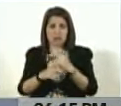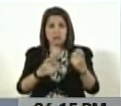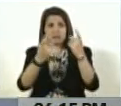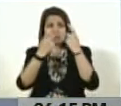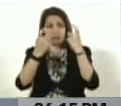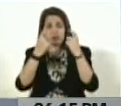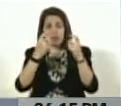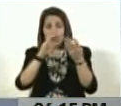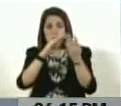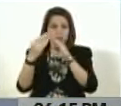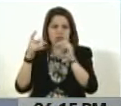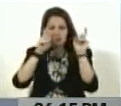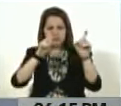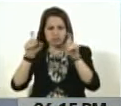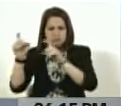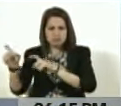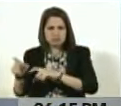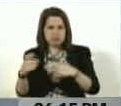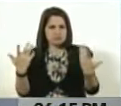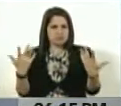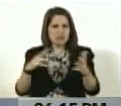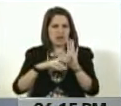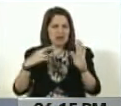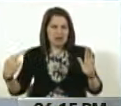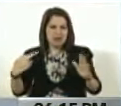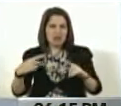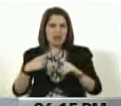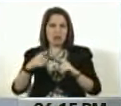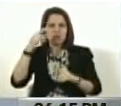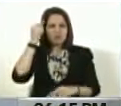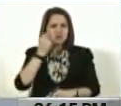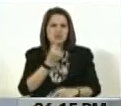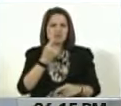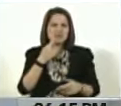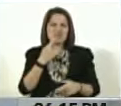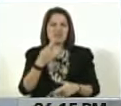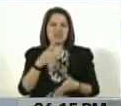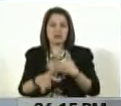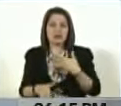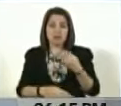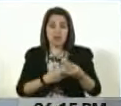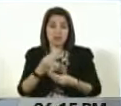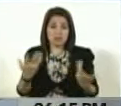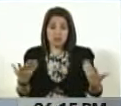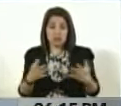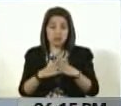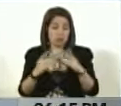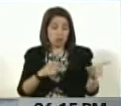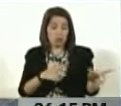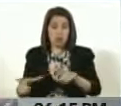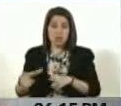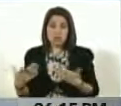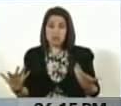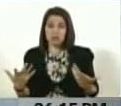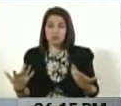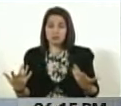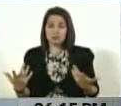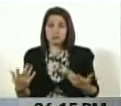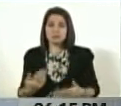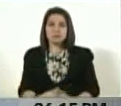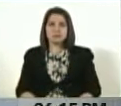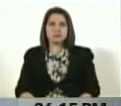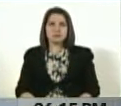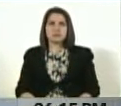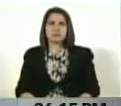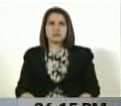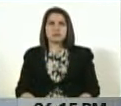su comunidad de otras parroquias como El Recreo, la parroquia Sucre, ¿qué debe hacer si tiene todo, como lo decía algún usuario en el Twitter?